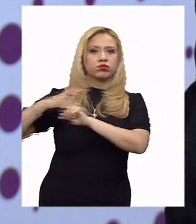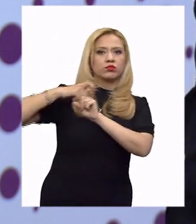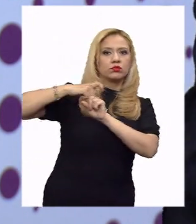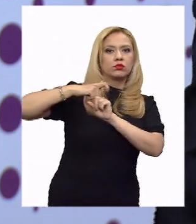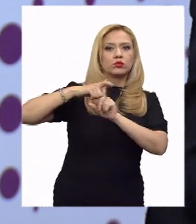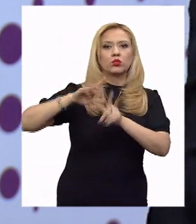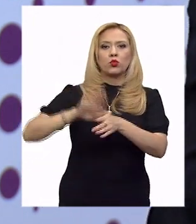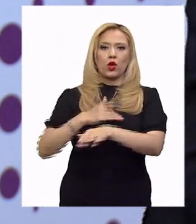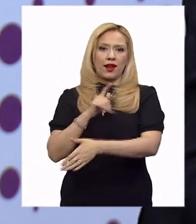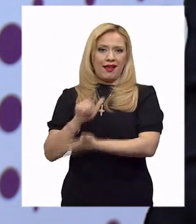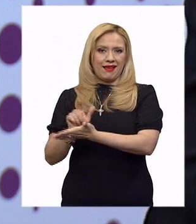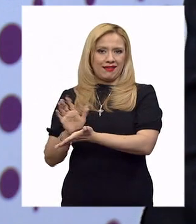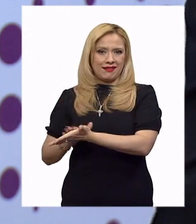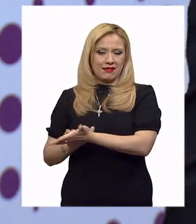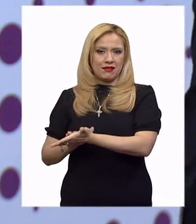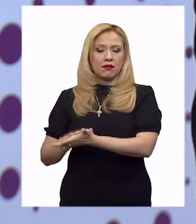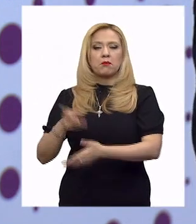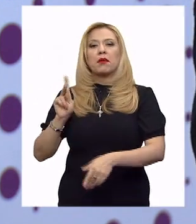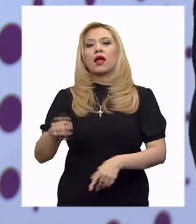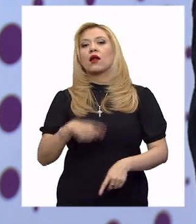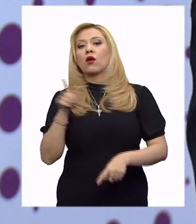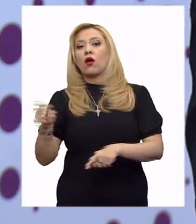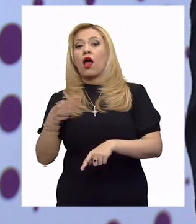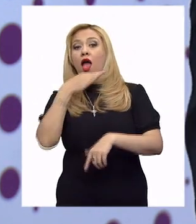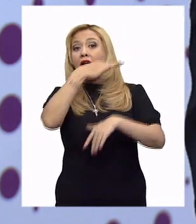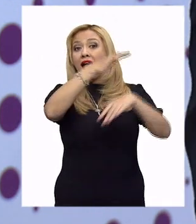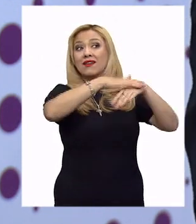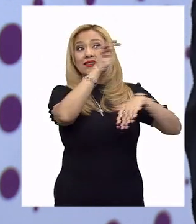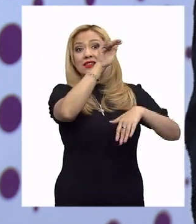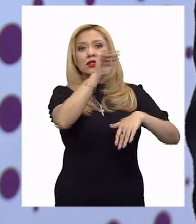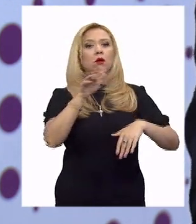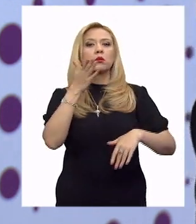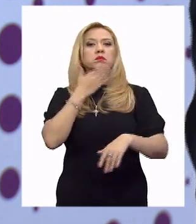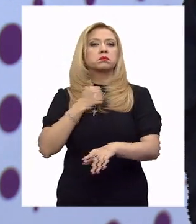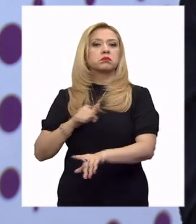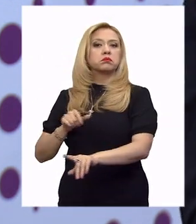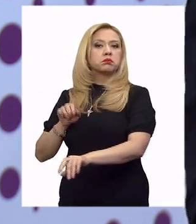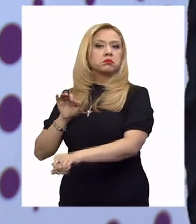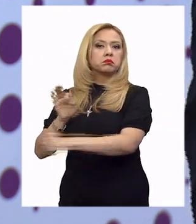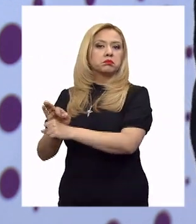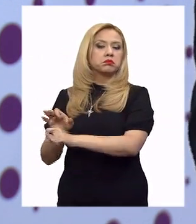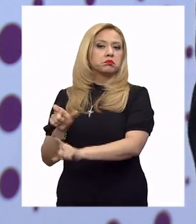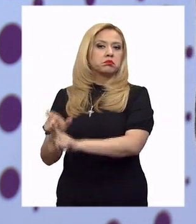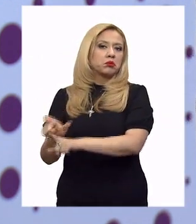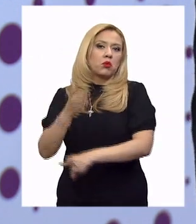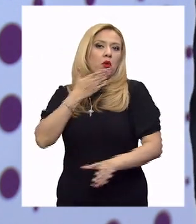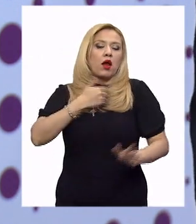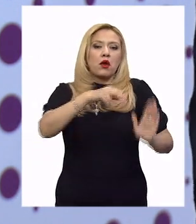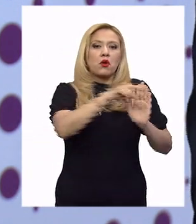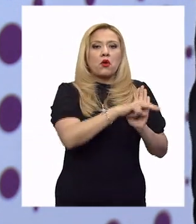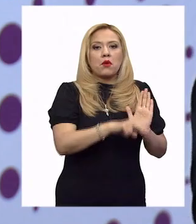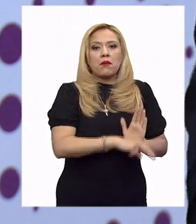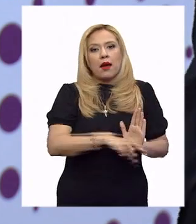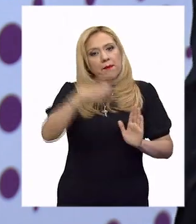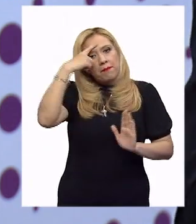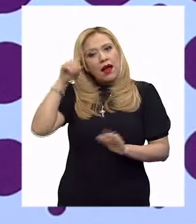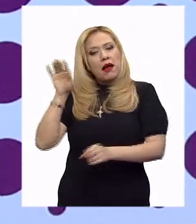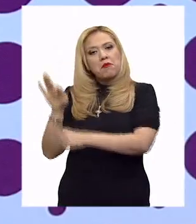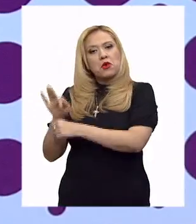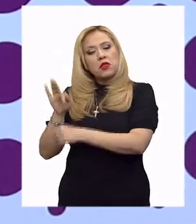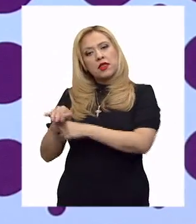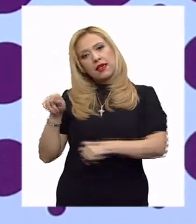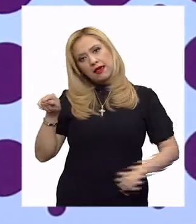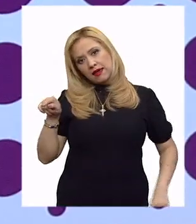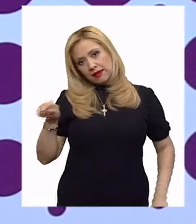ley de protección, pero un alertador no tiene un mecanismo de protección aún porque no existe una normatividad que en